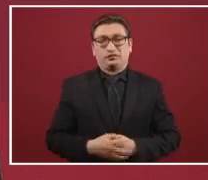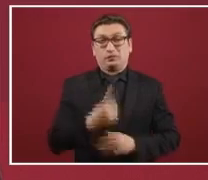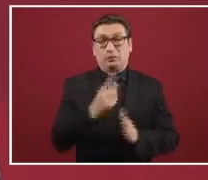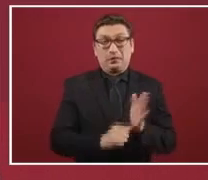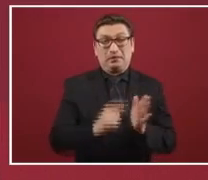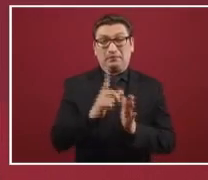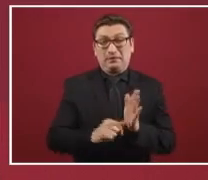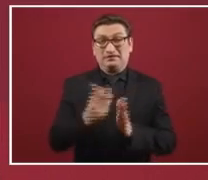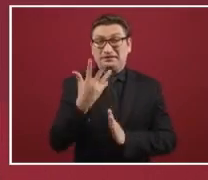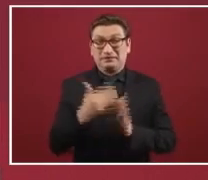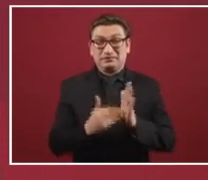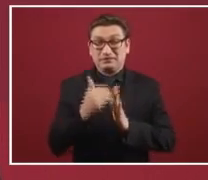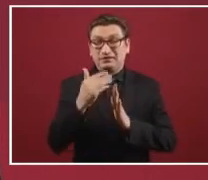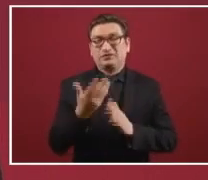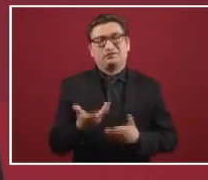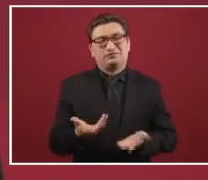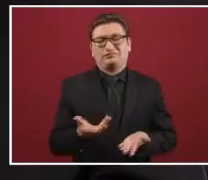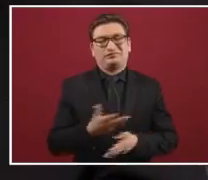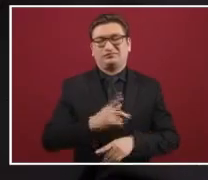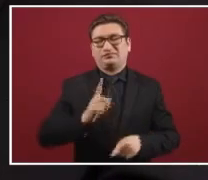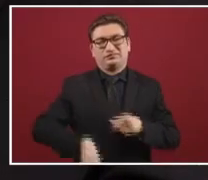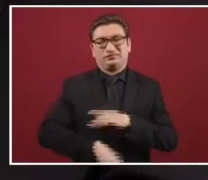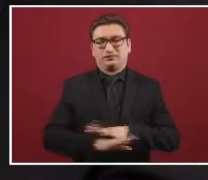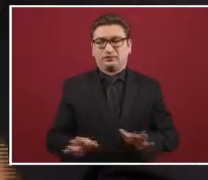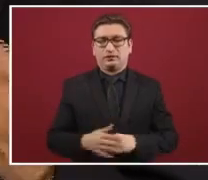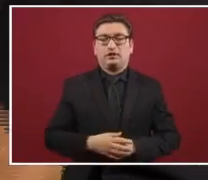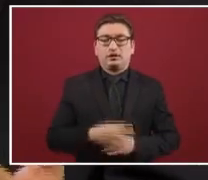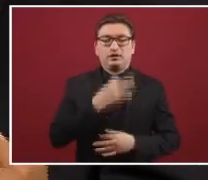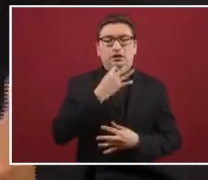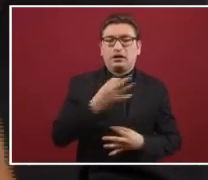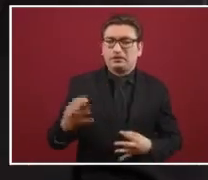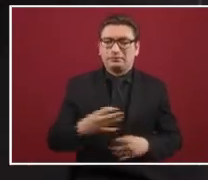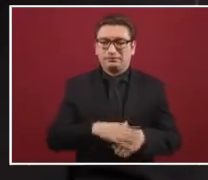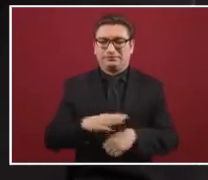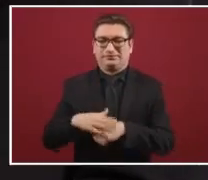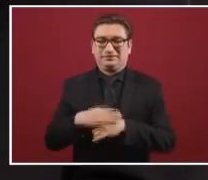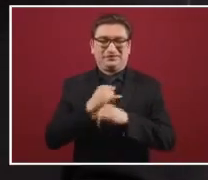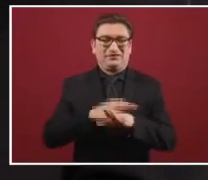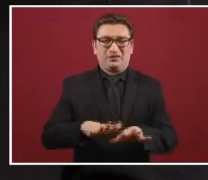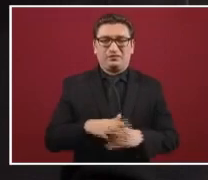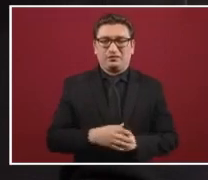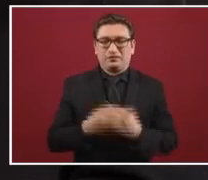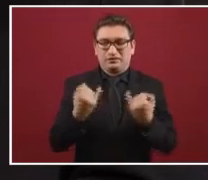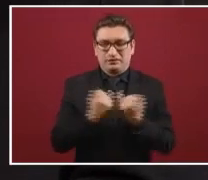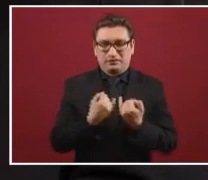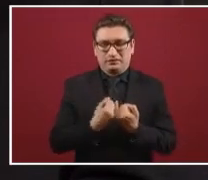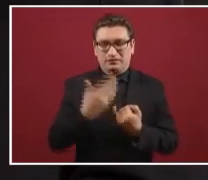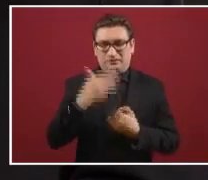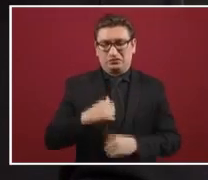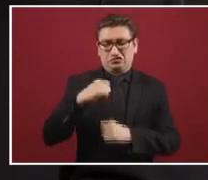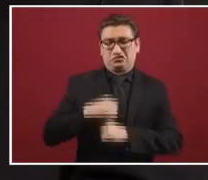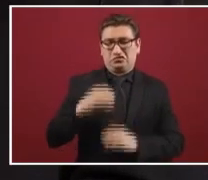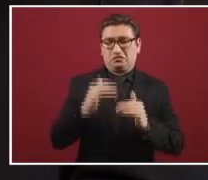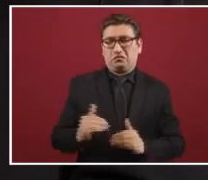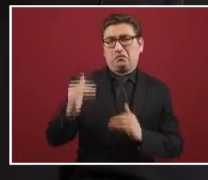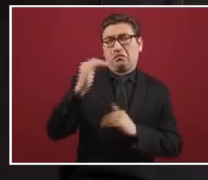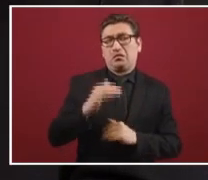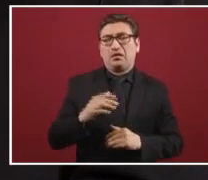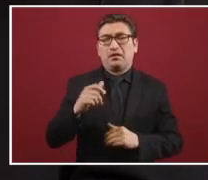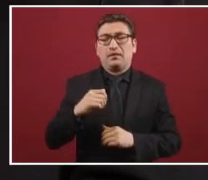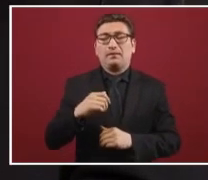mensuales. Informo para decir que ya no existe el Estado Mayor Presidencial,